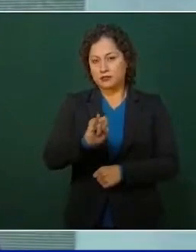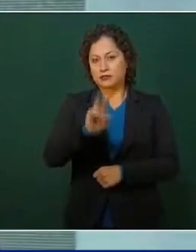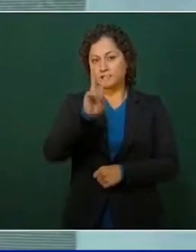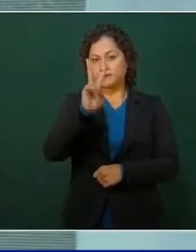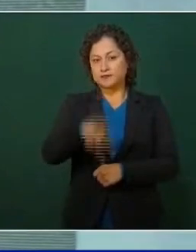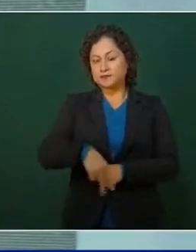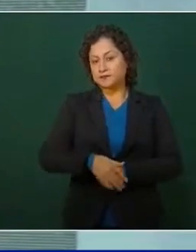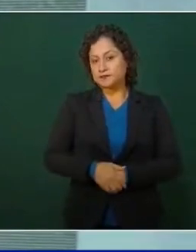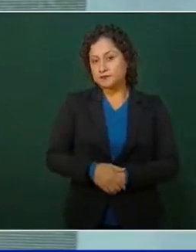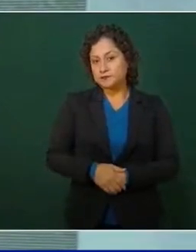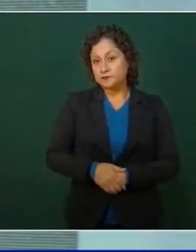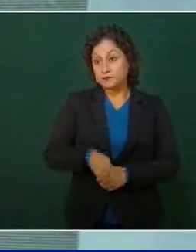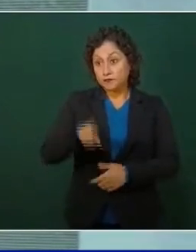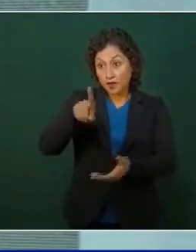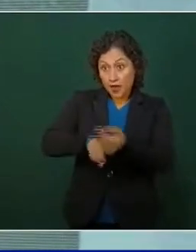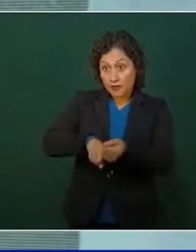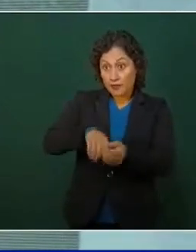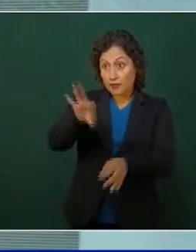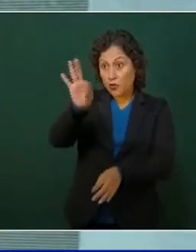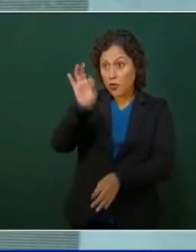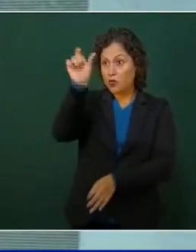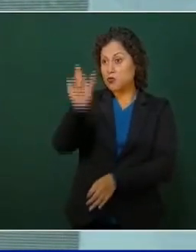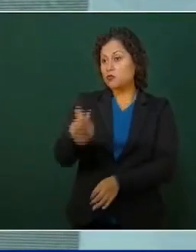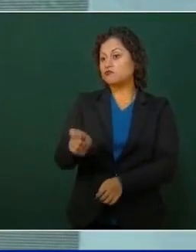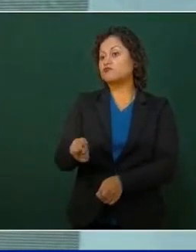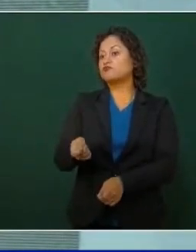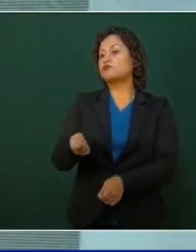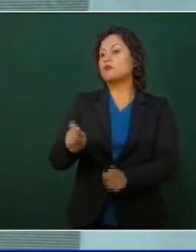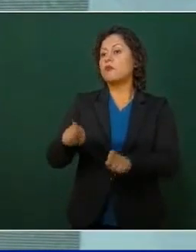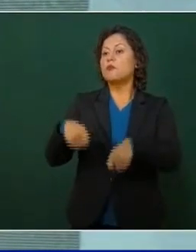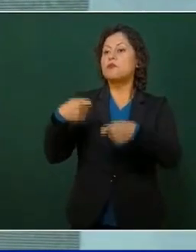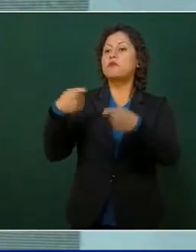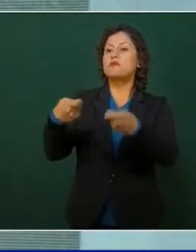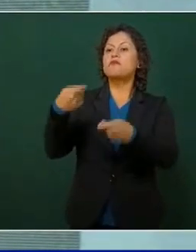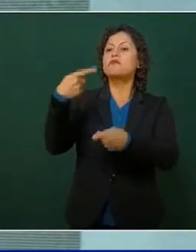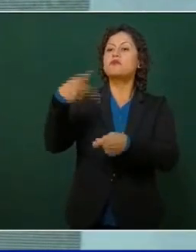decían qué papel tenía que desempeñar.